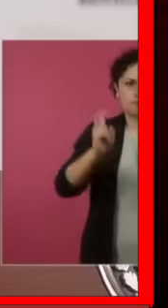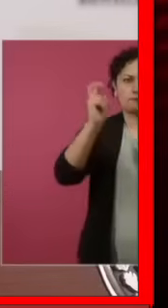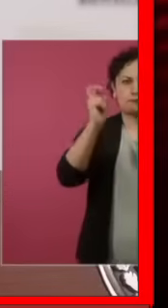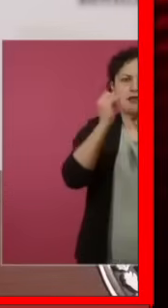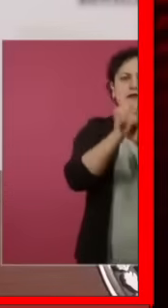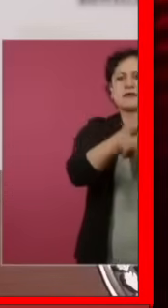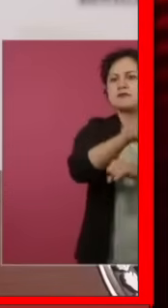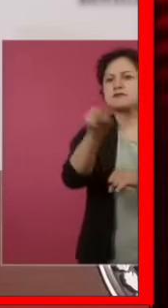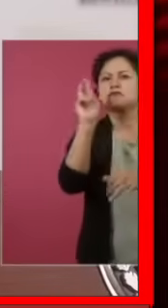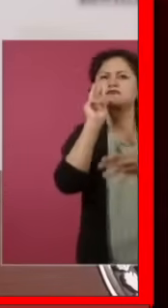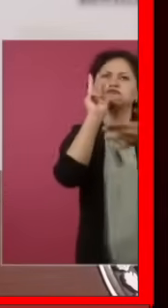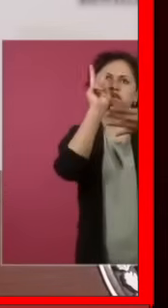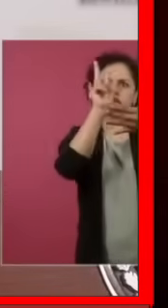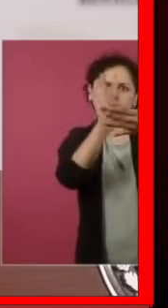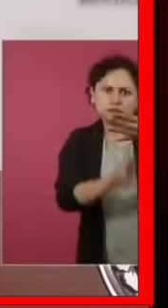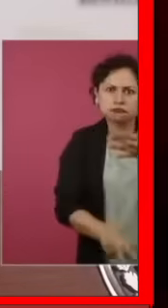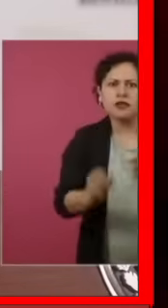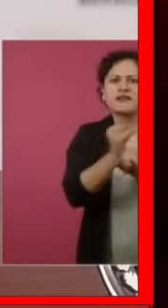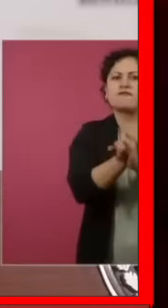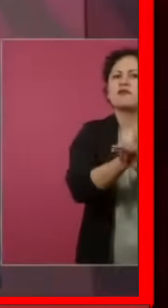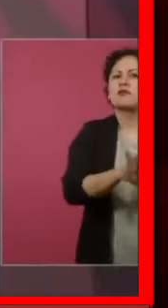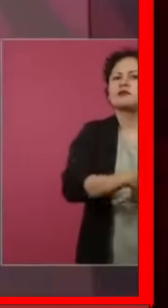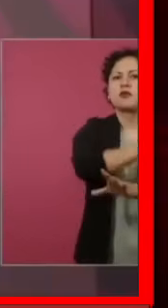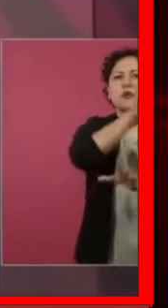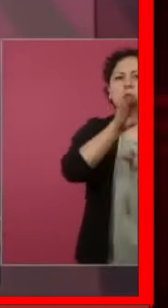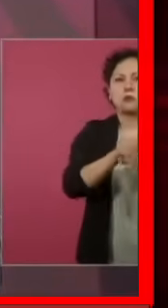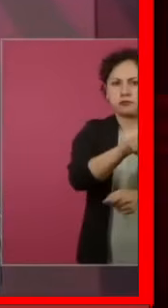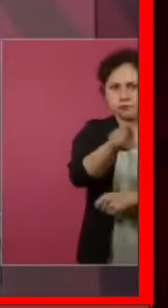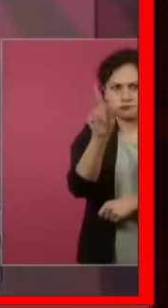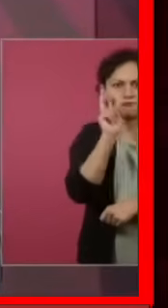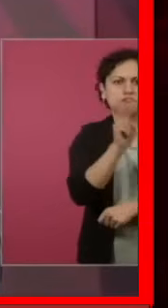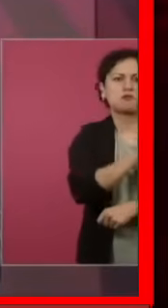redes para que tengan ustedes toda la información,